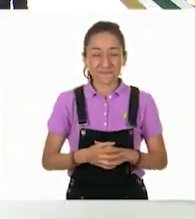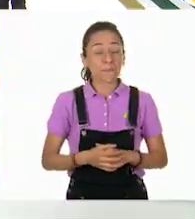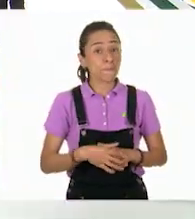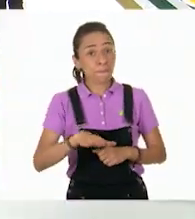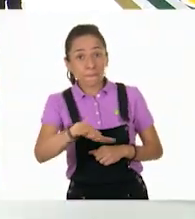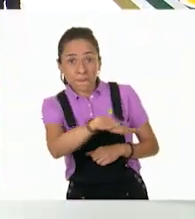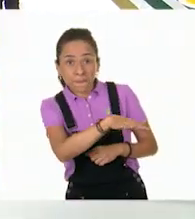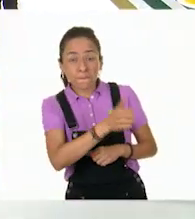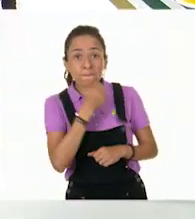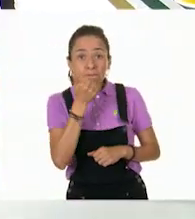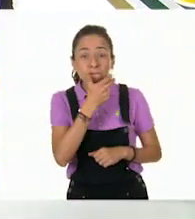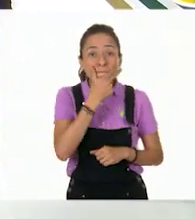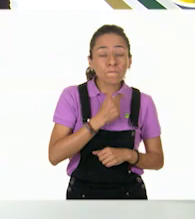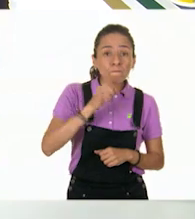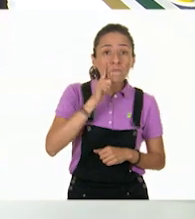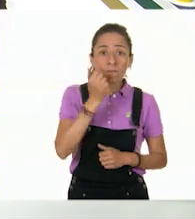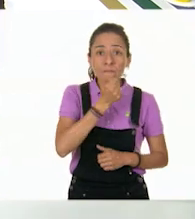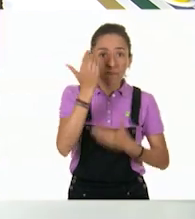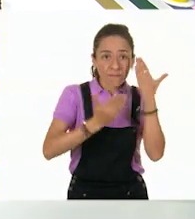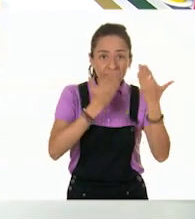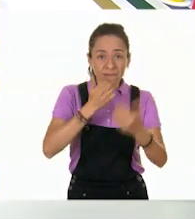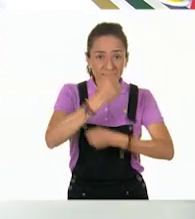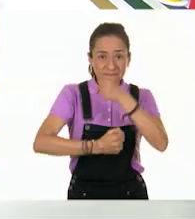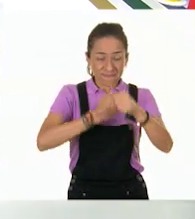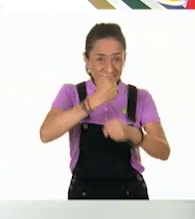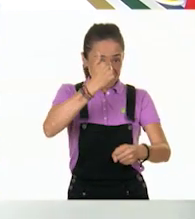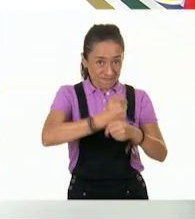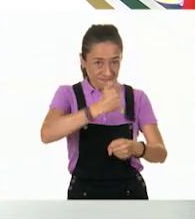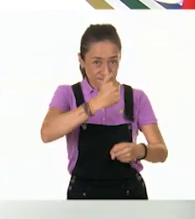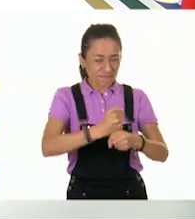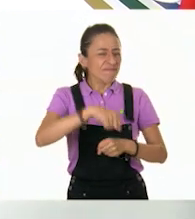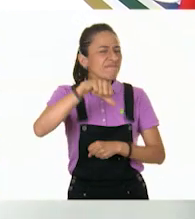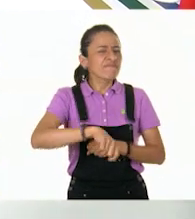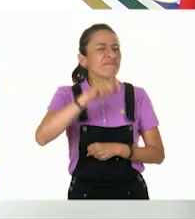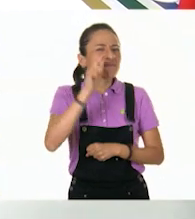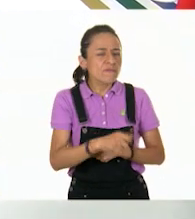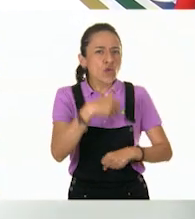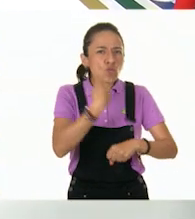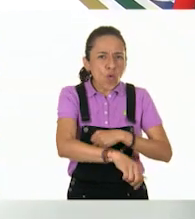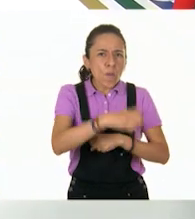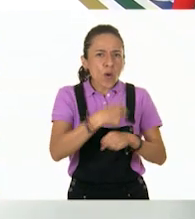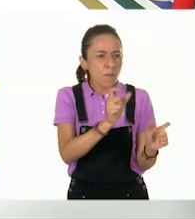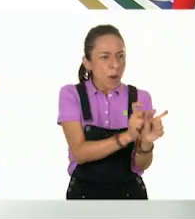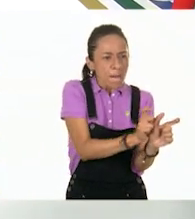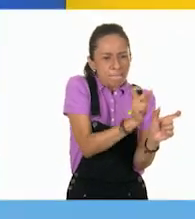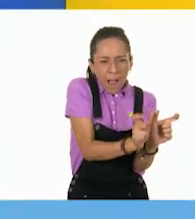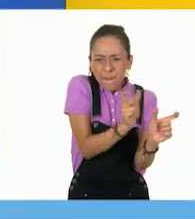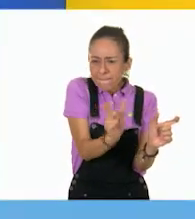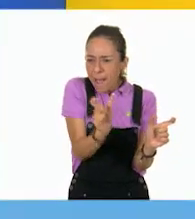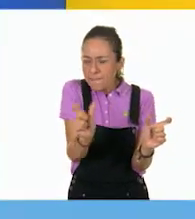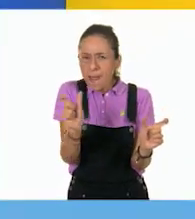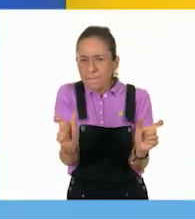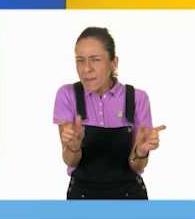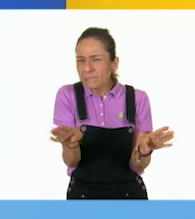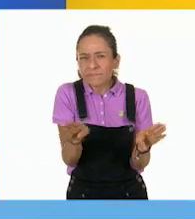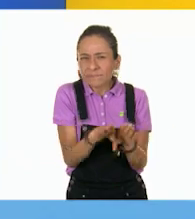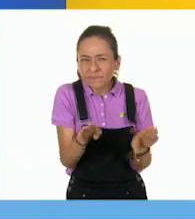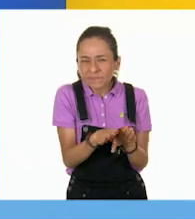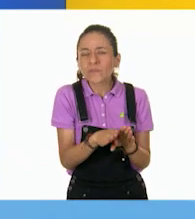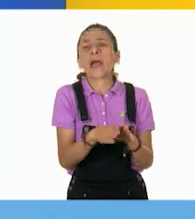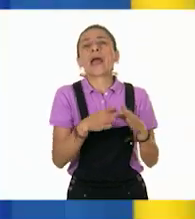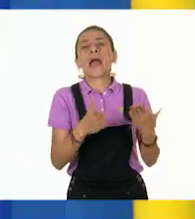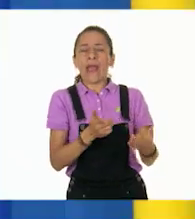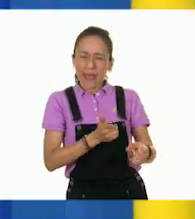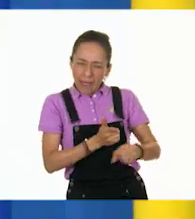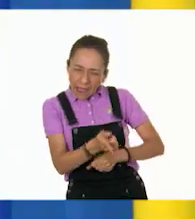Alumnos y alumnas de sexto grado, el día de hoy vamos a generar sucesiones numéricas a partir de conocer su regla de